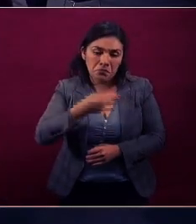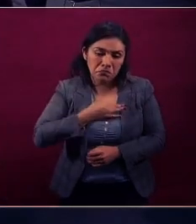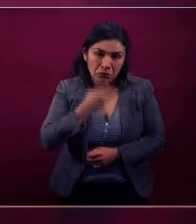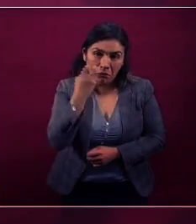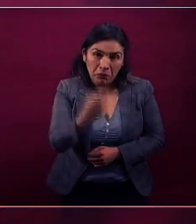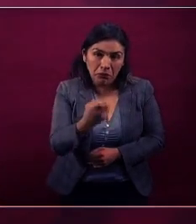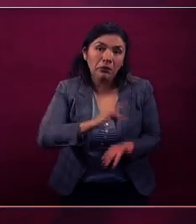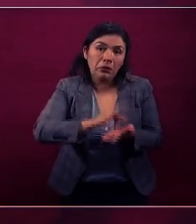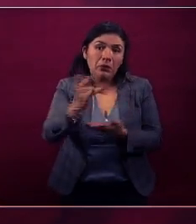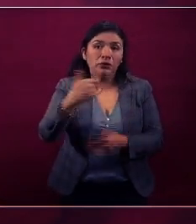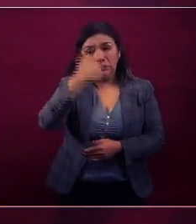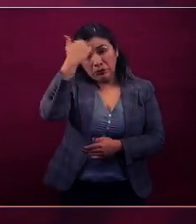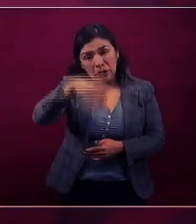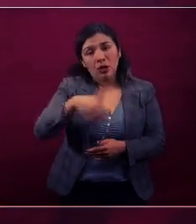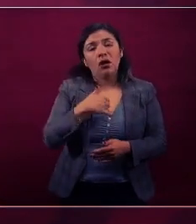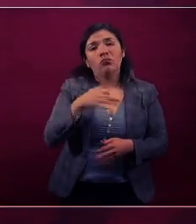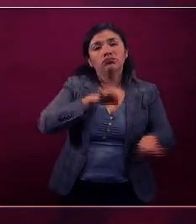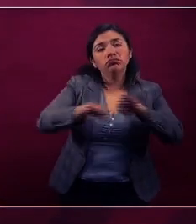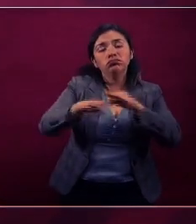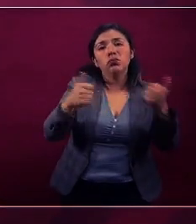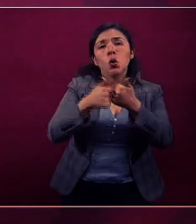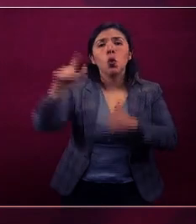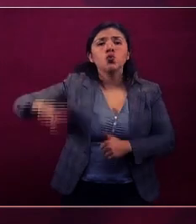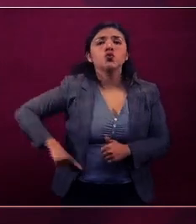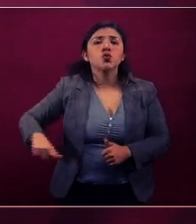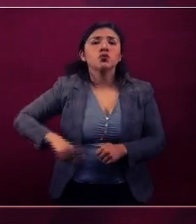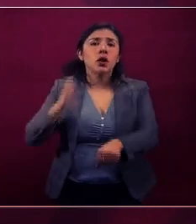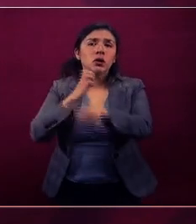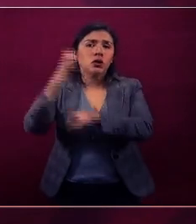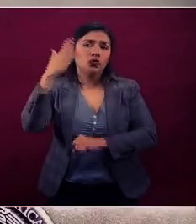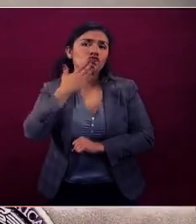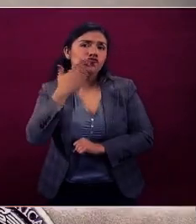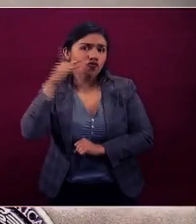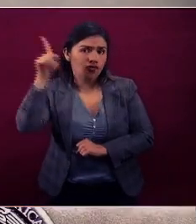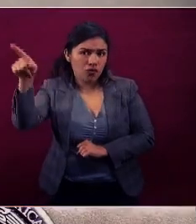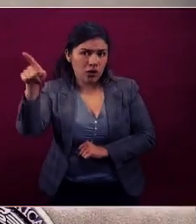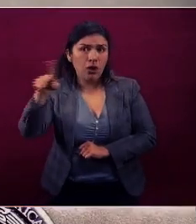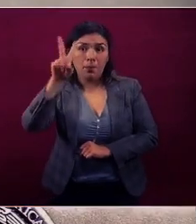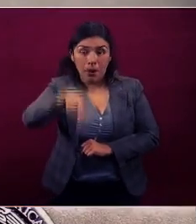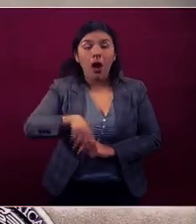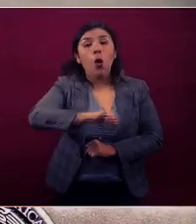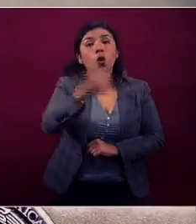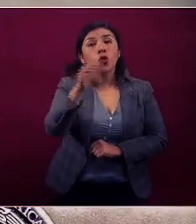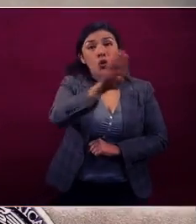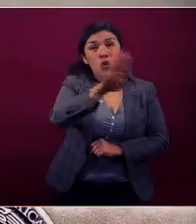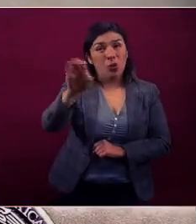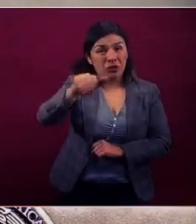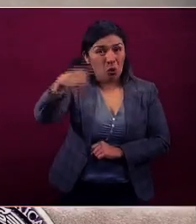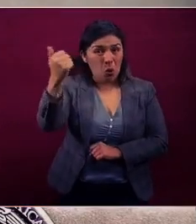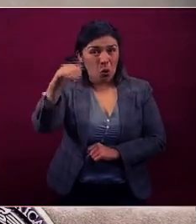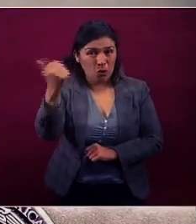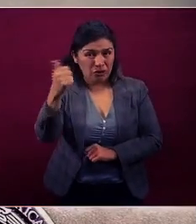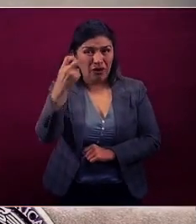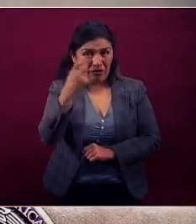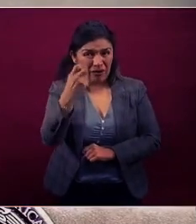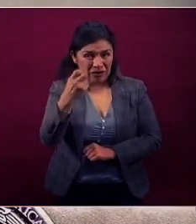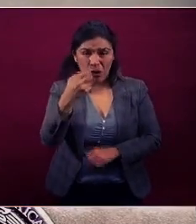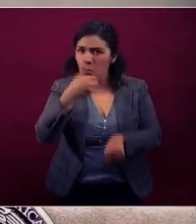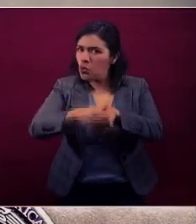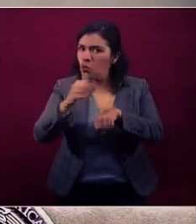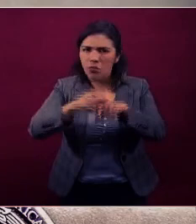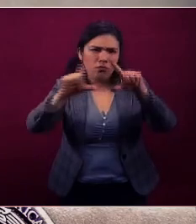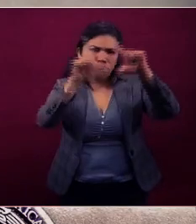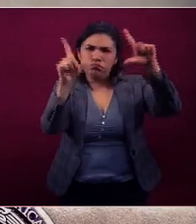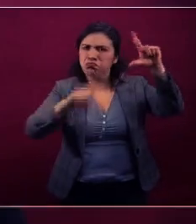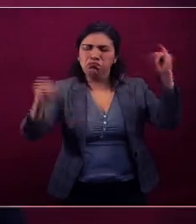trabajar con el gobierno del estado de Sonora. Efectivamente, además del 911, y lo decimos porque es un número nacional,